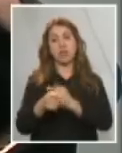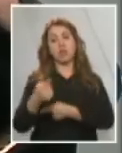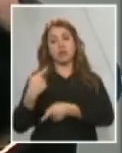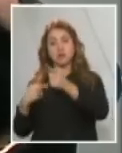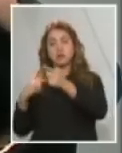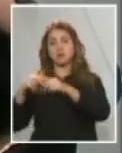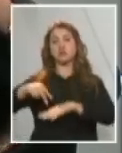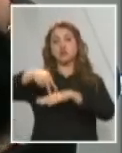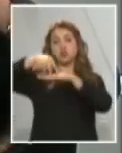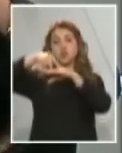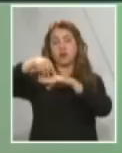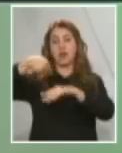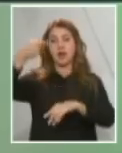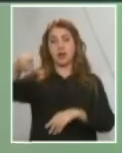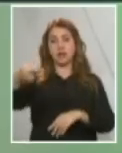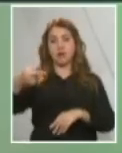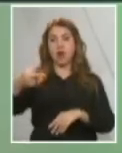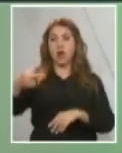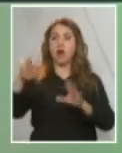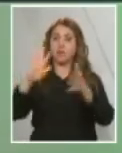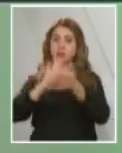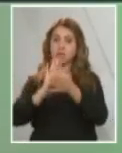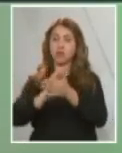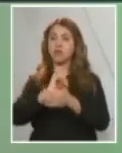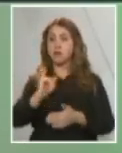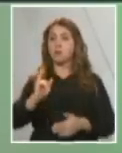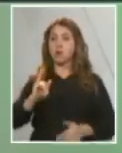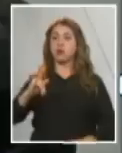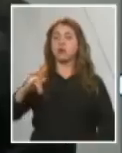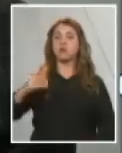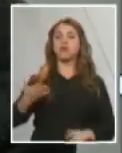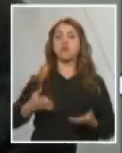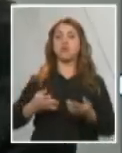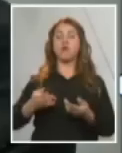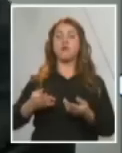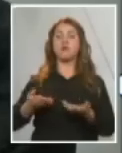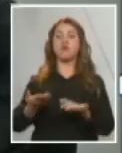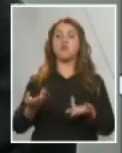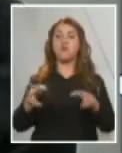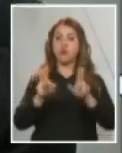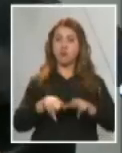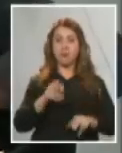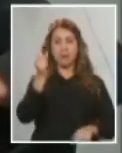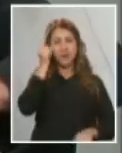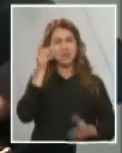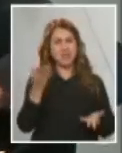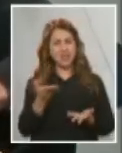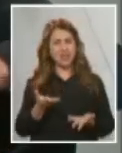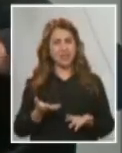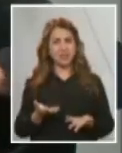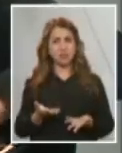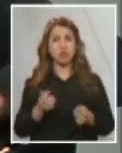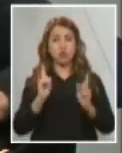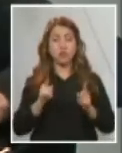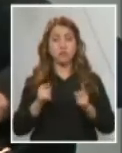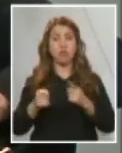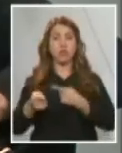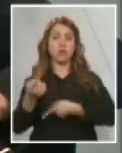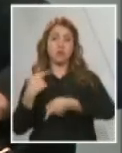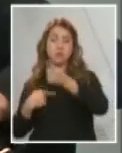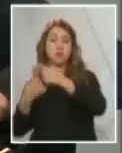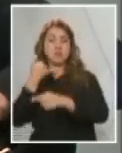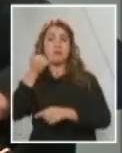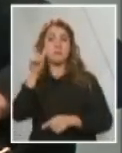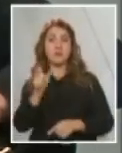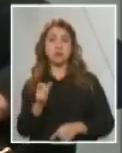ahí pueden subir a superficie. Brillante, y de ahí después se van... Y después como volvemos, ¿entiendes? Entonces tuvimos que volver, ¿no? Tuve que llamar a